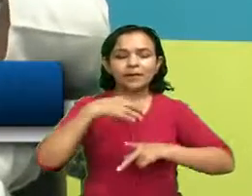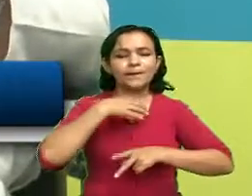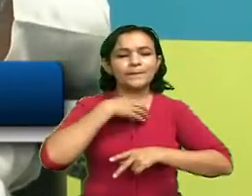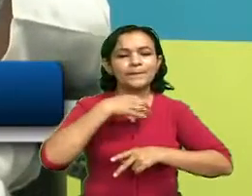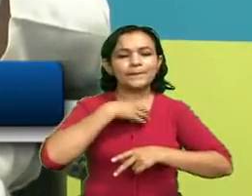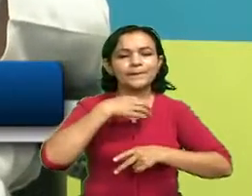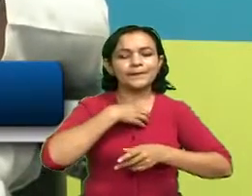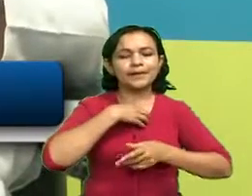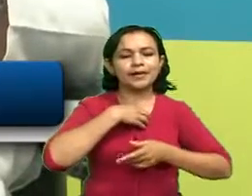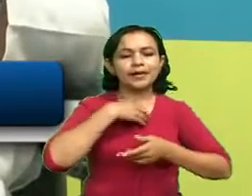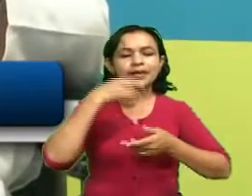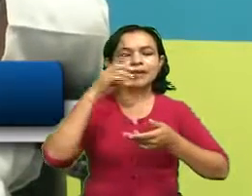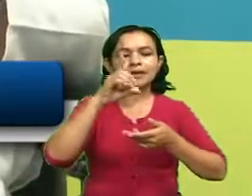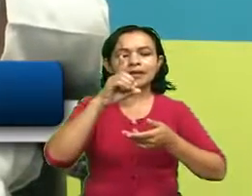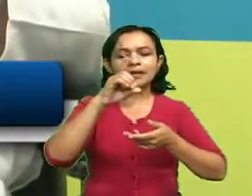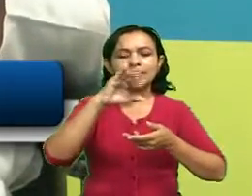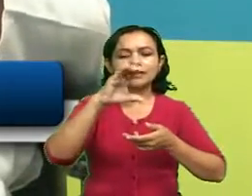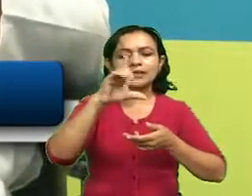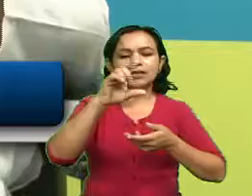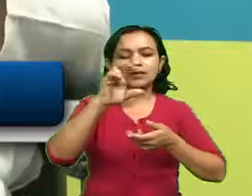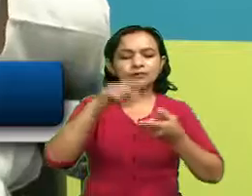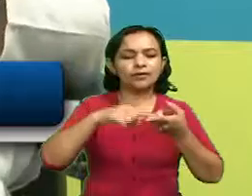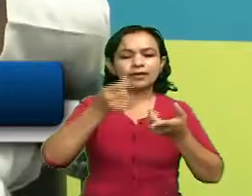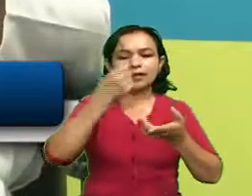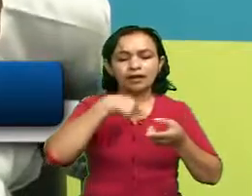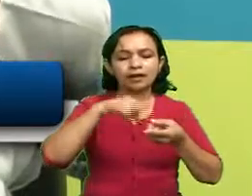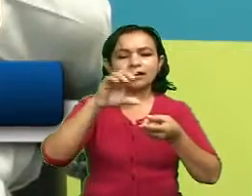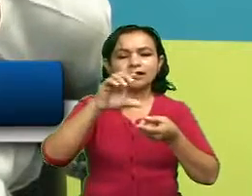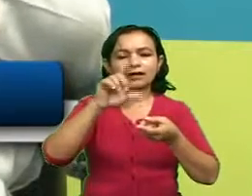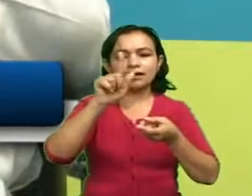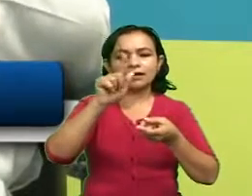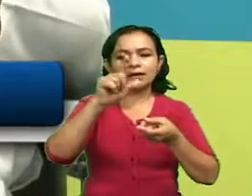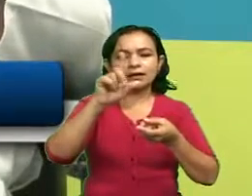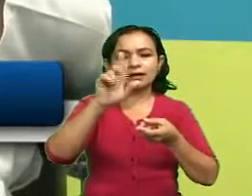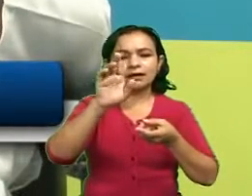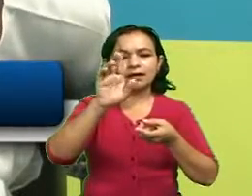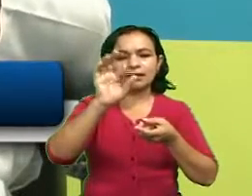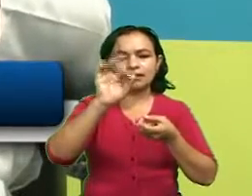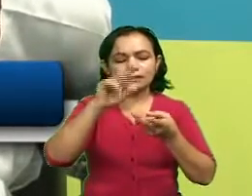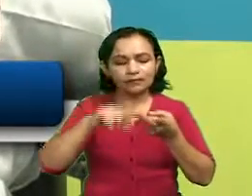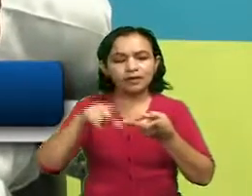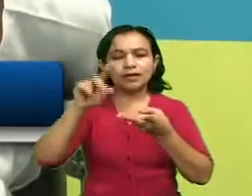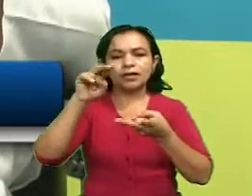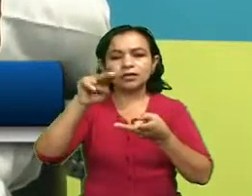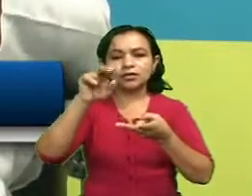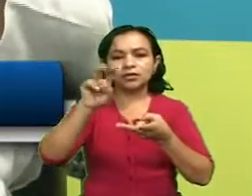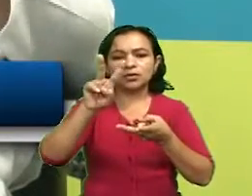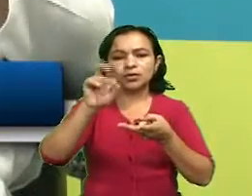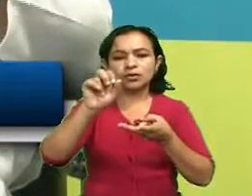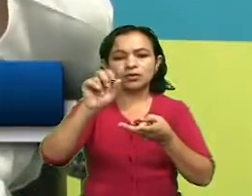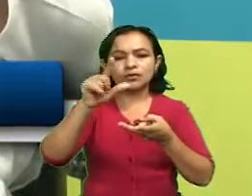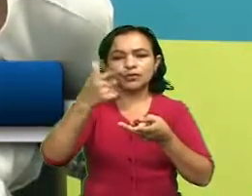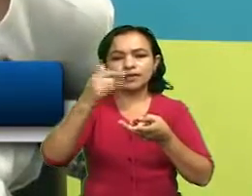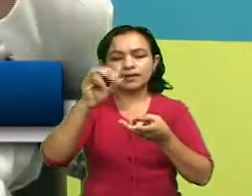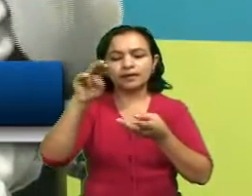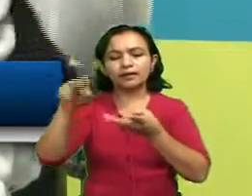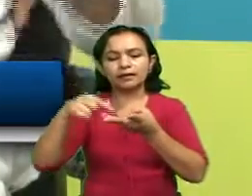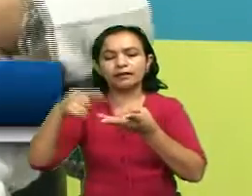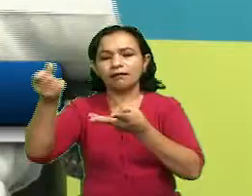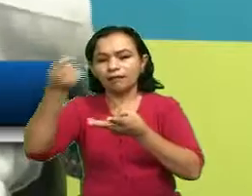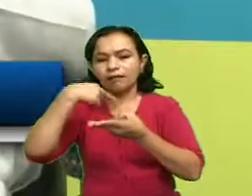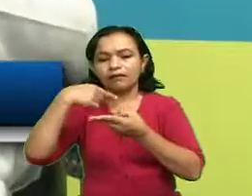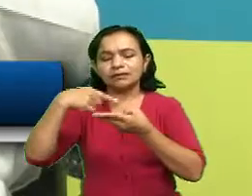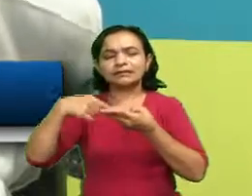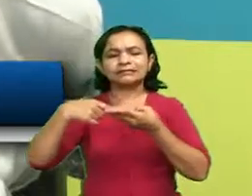automedican, se toman la diclofenap, se toman la cataflán, se toman la novalgina, y eso hace muchas veces que el